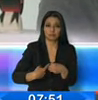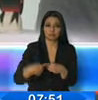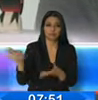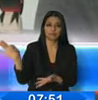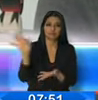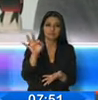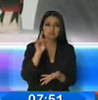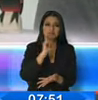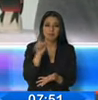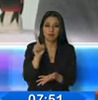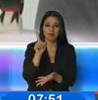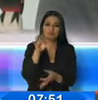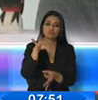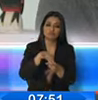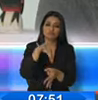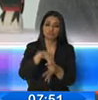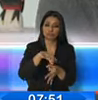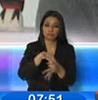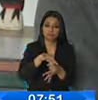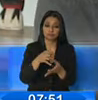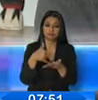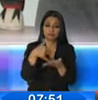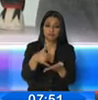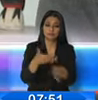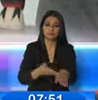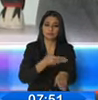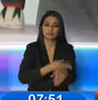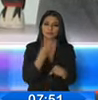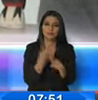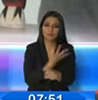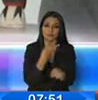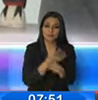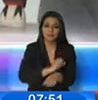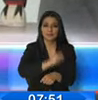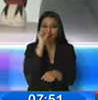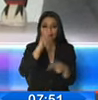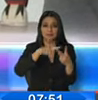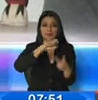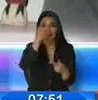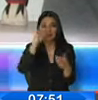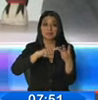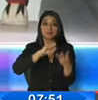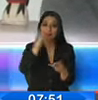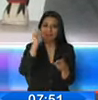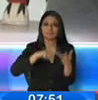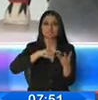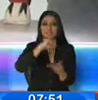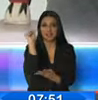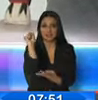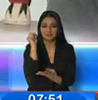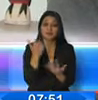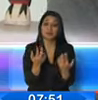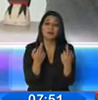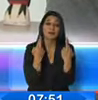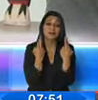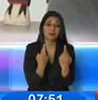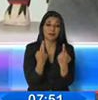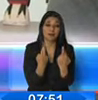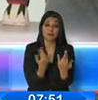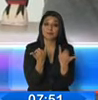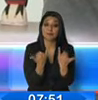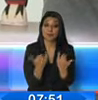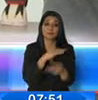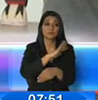Awards. Hemos ganado en las cuatro ocasiones anteriores. Esta es la quinta nominación que tenemos y esperamos, con el aporte de